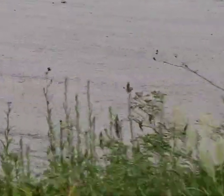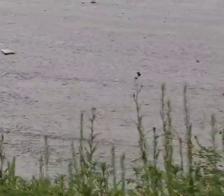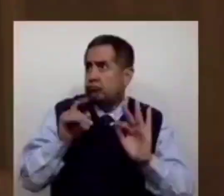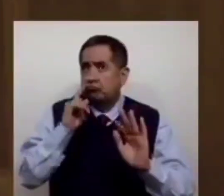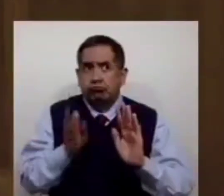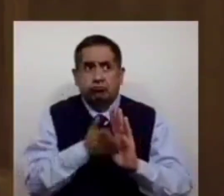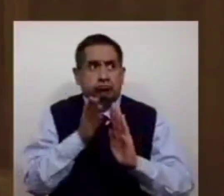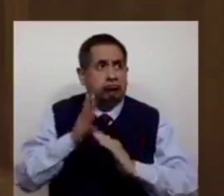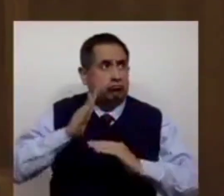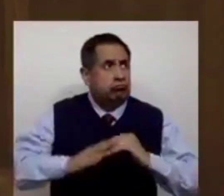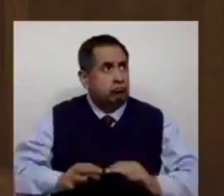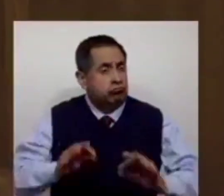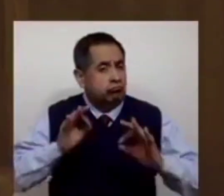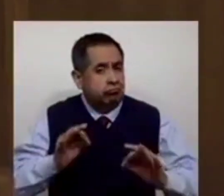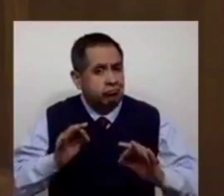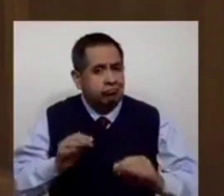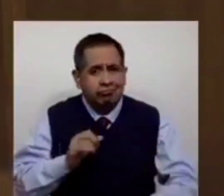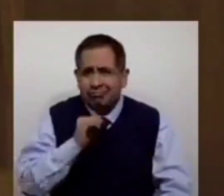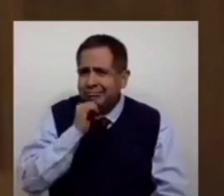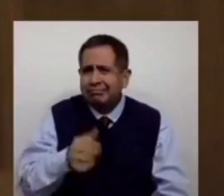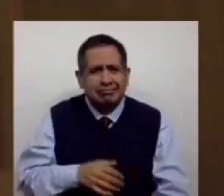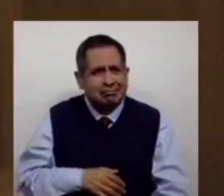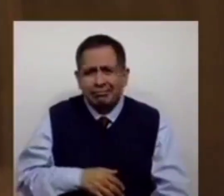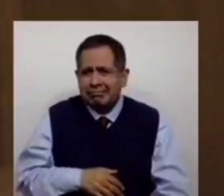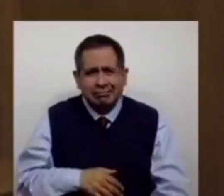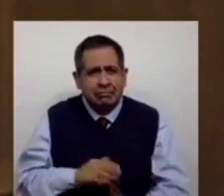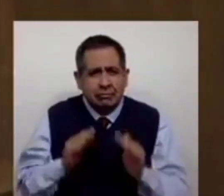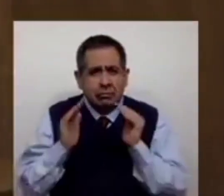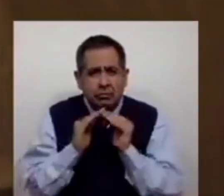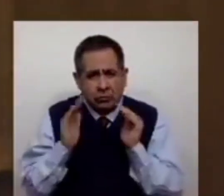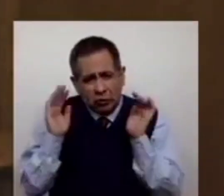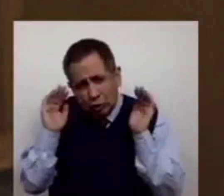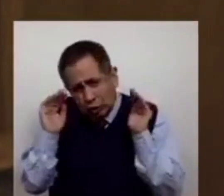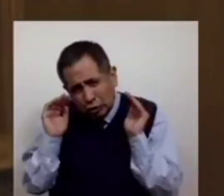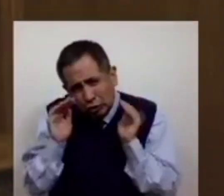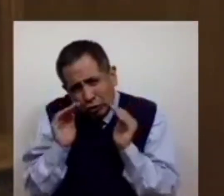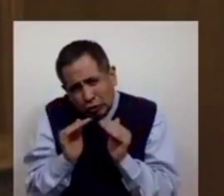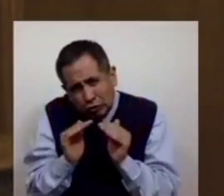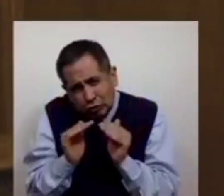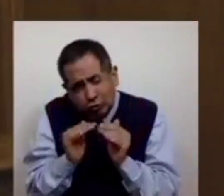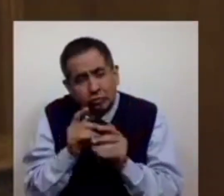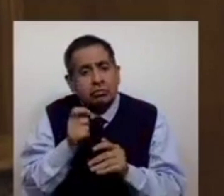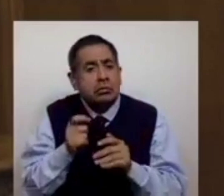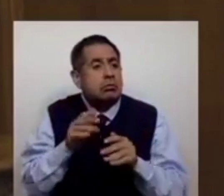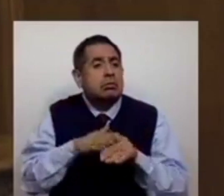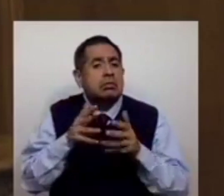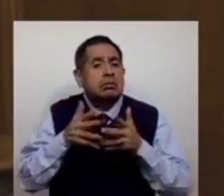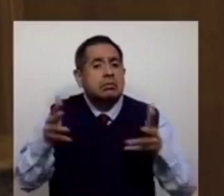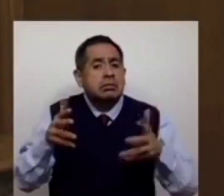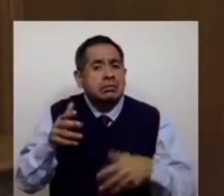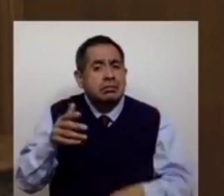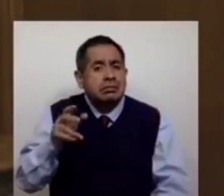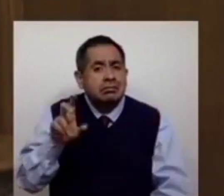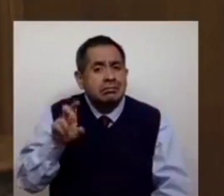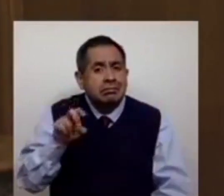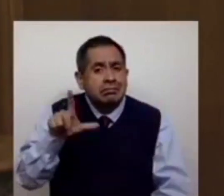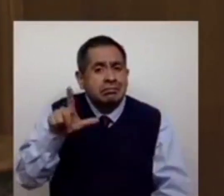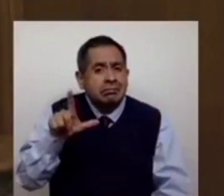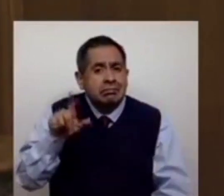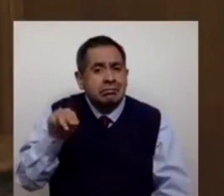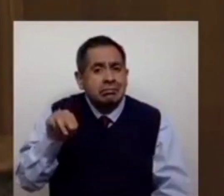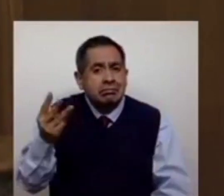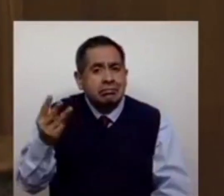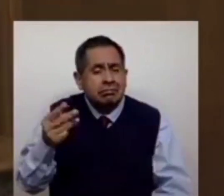digna. Son casas tan pequeñas que la más grande mide 37 metros cuadrados y